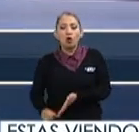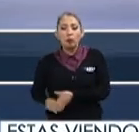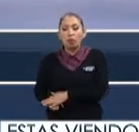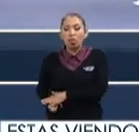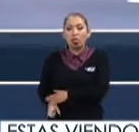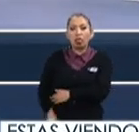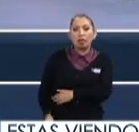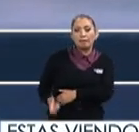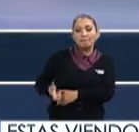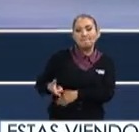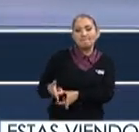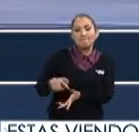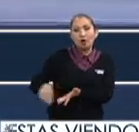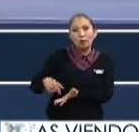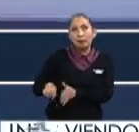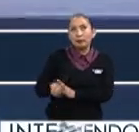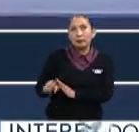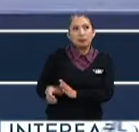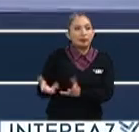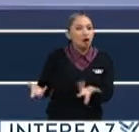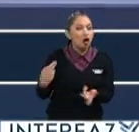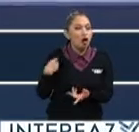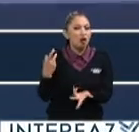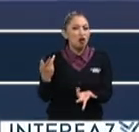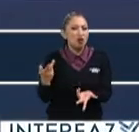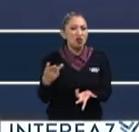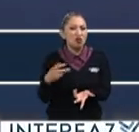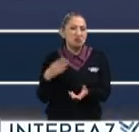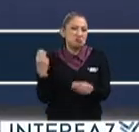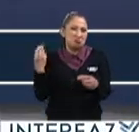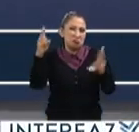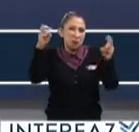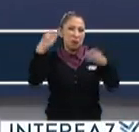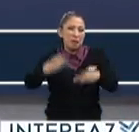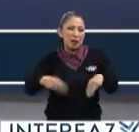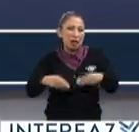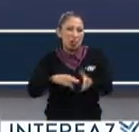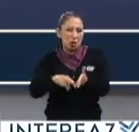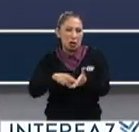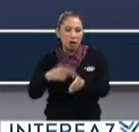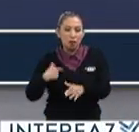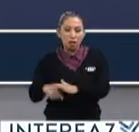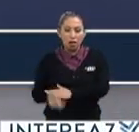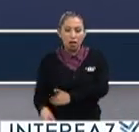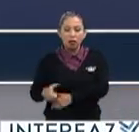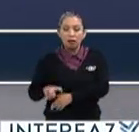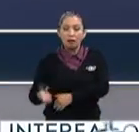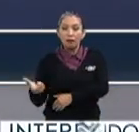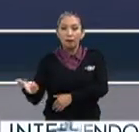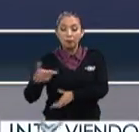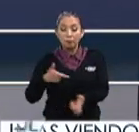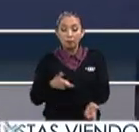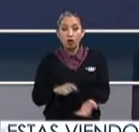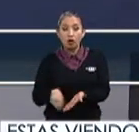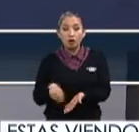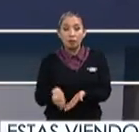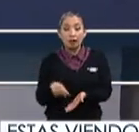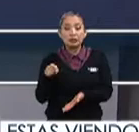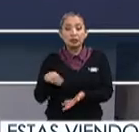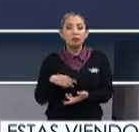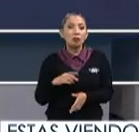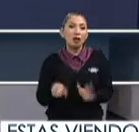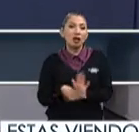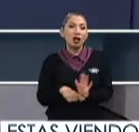son adquiridas en lo que se puede conocer como el mercado negro, y esto pues evidentemente genera una doble